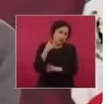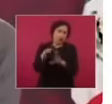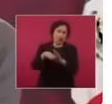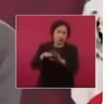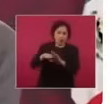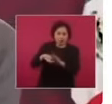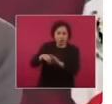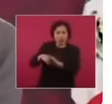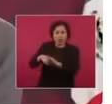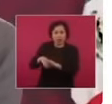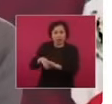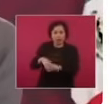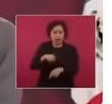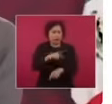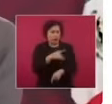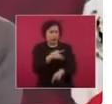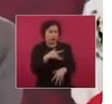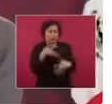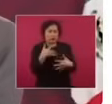trafican con el dolor